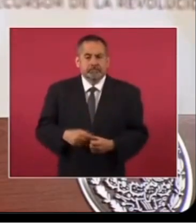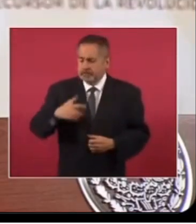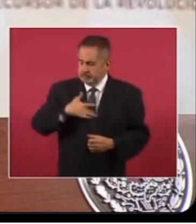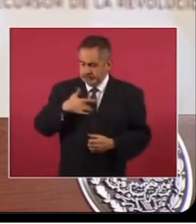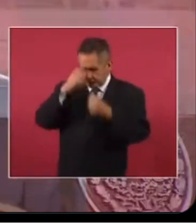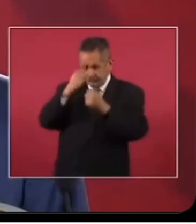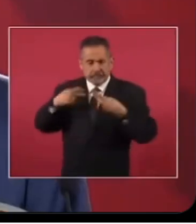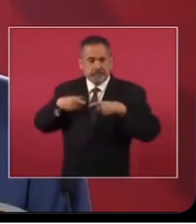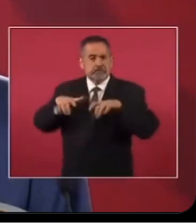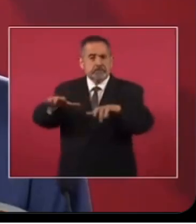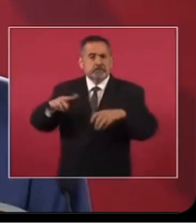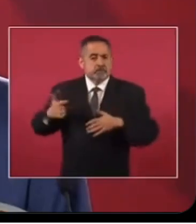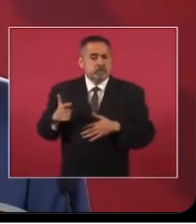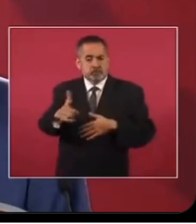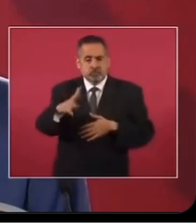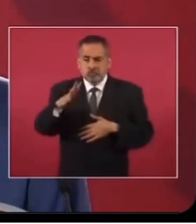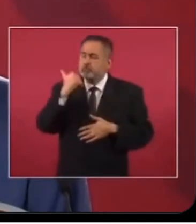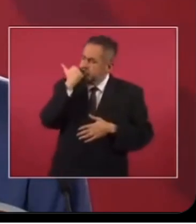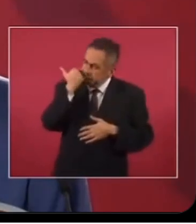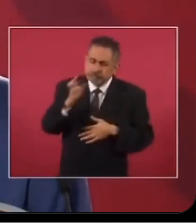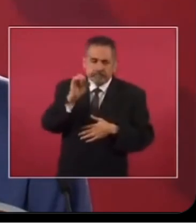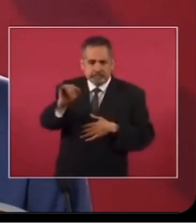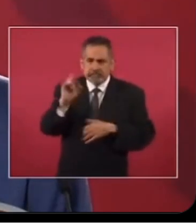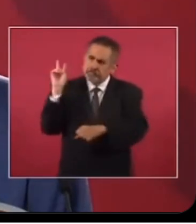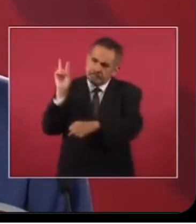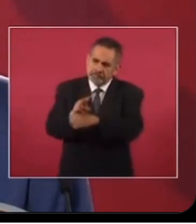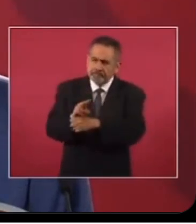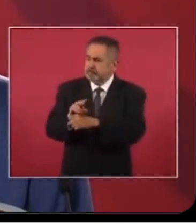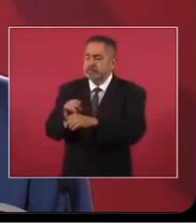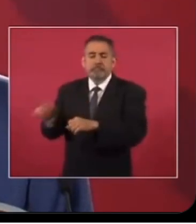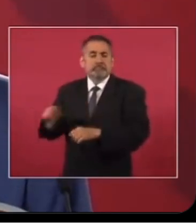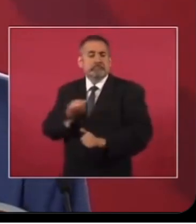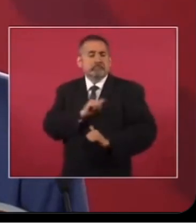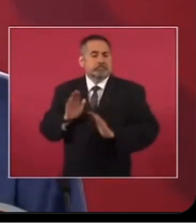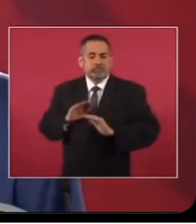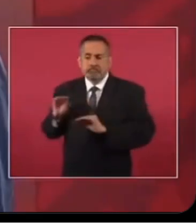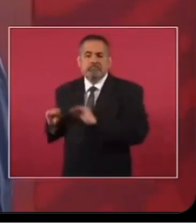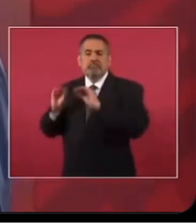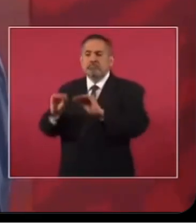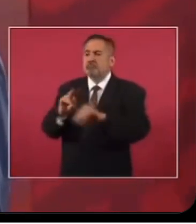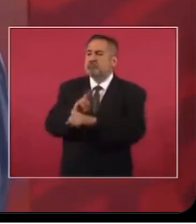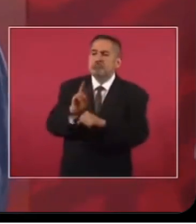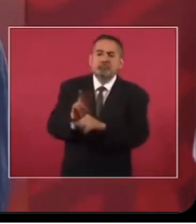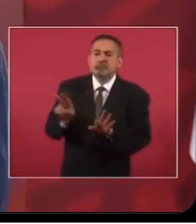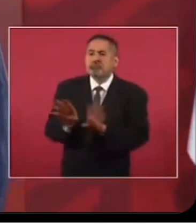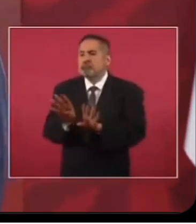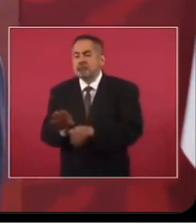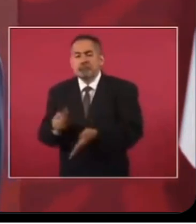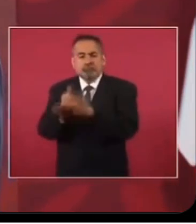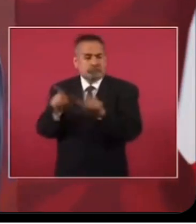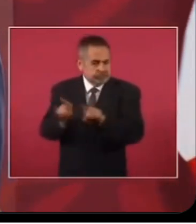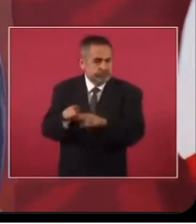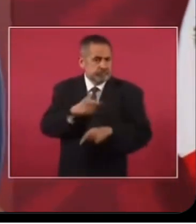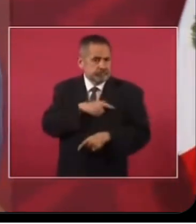Guanajuato. Amigos y amigas, vamos a ir a la opinión del presidente López Obrador, que es lo que dijo, que no retira las Fuerzas